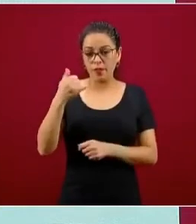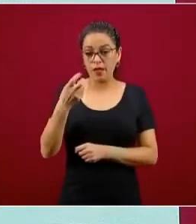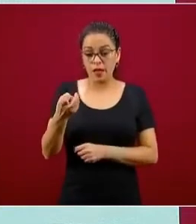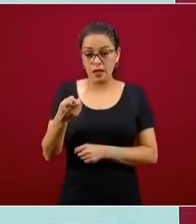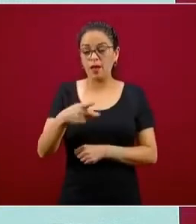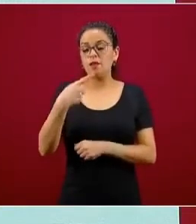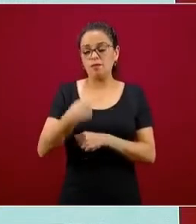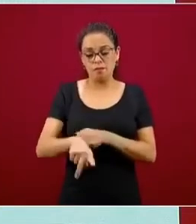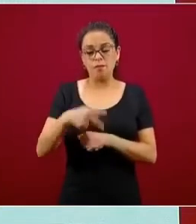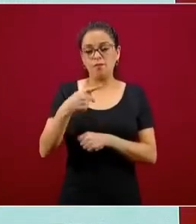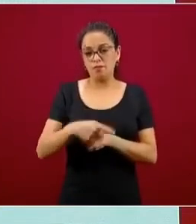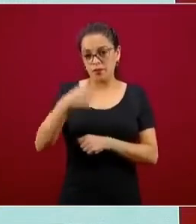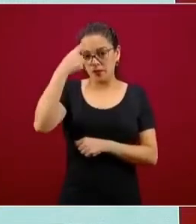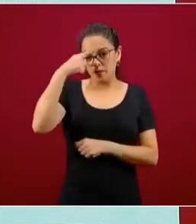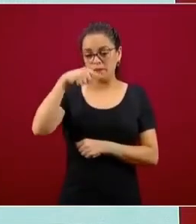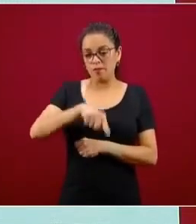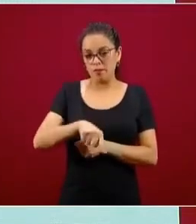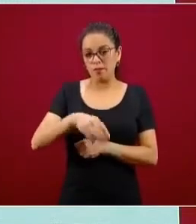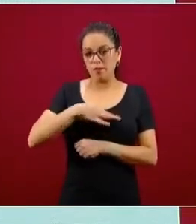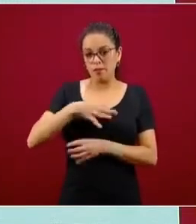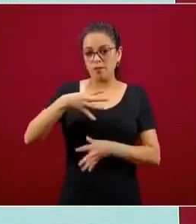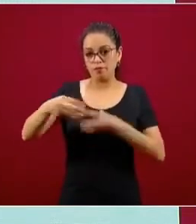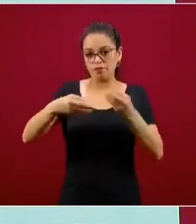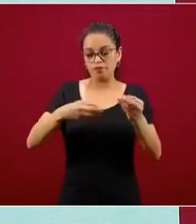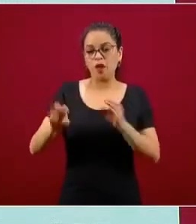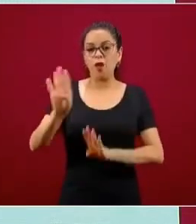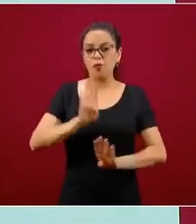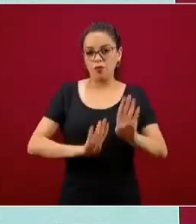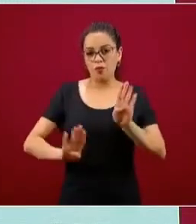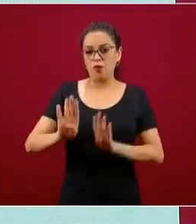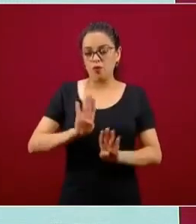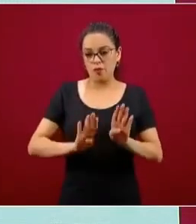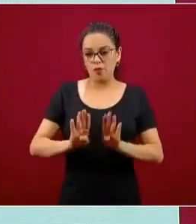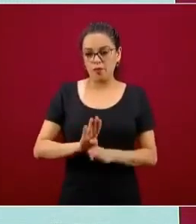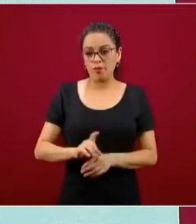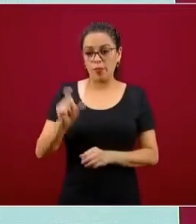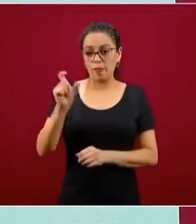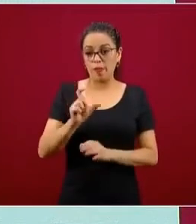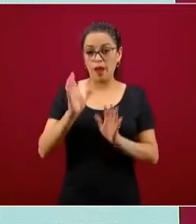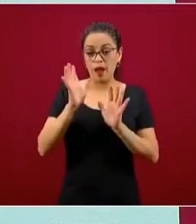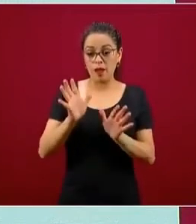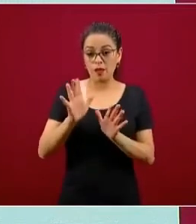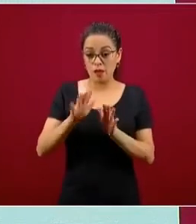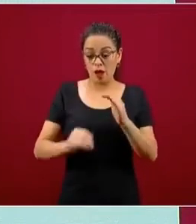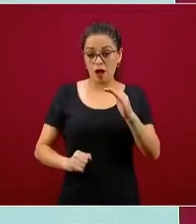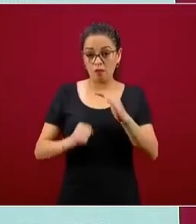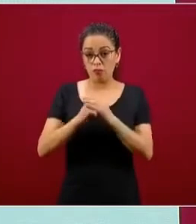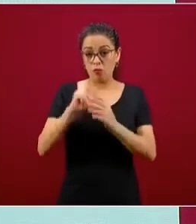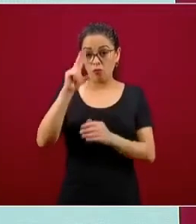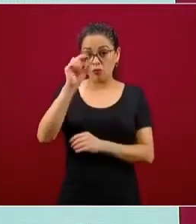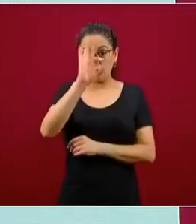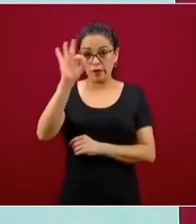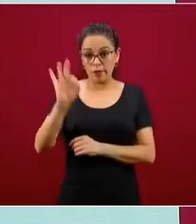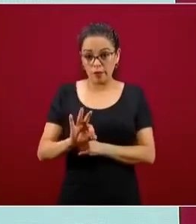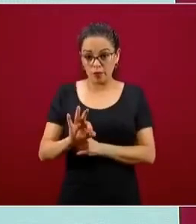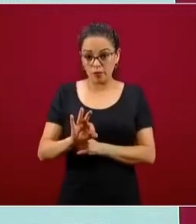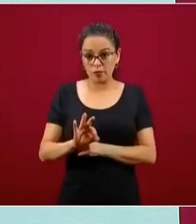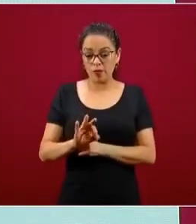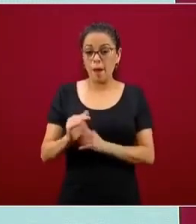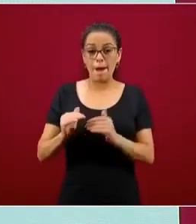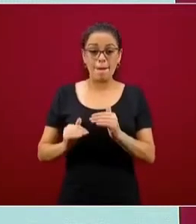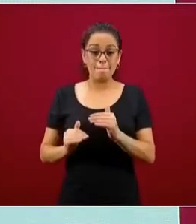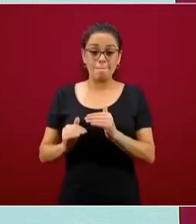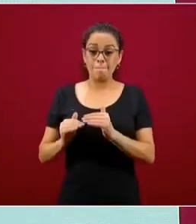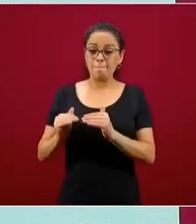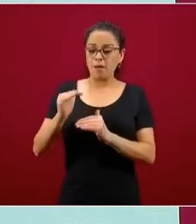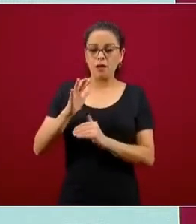residuos peligrosos biológico-infecciosos. Finalmente se sellan cuando se llena hasta el 80% de su capacidad, nunca hay que rebasar